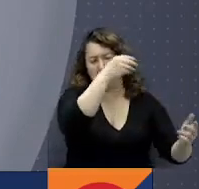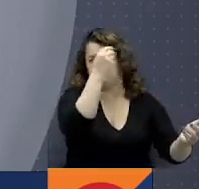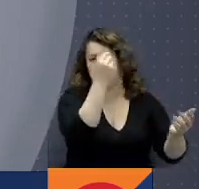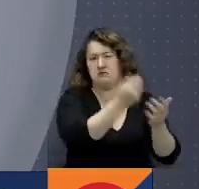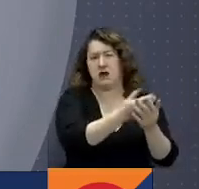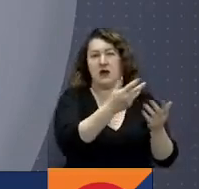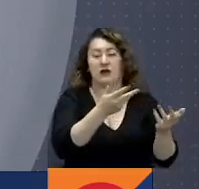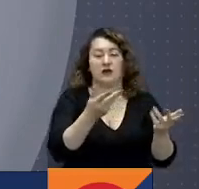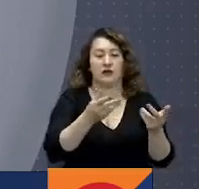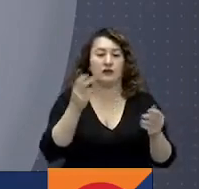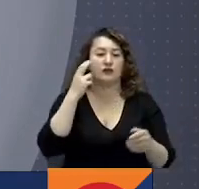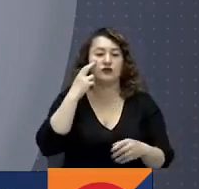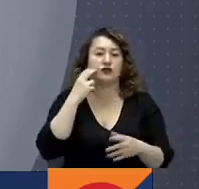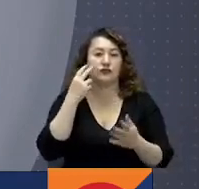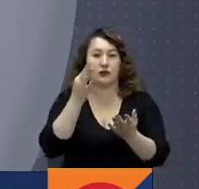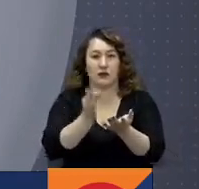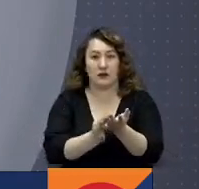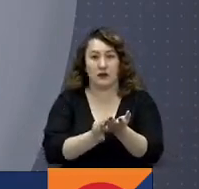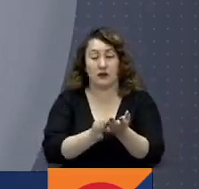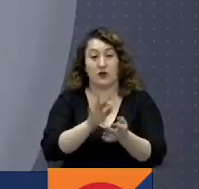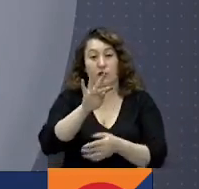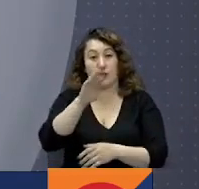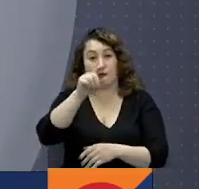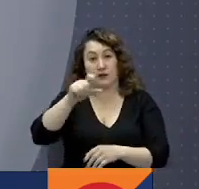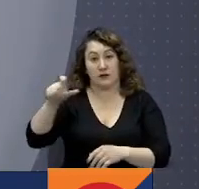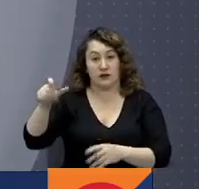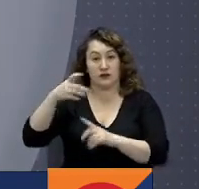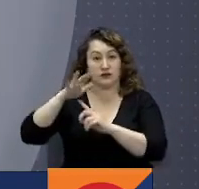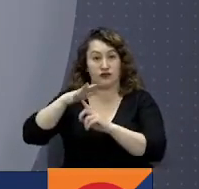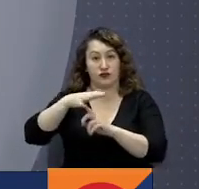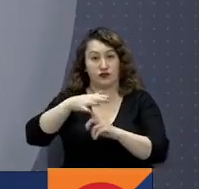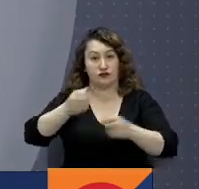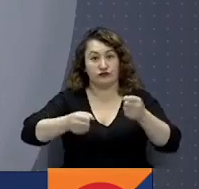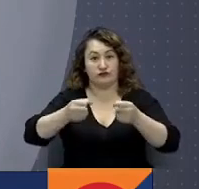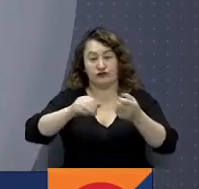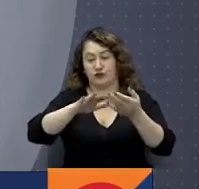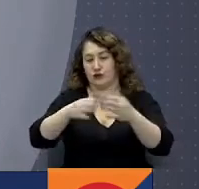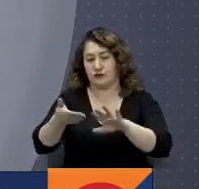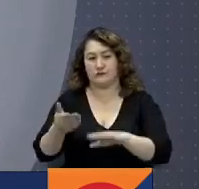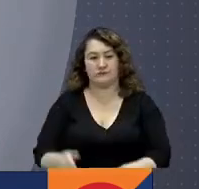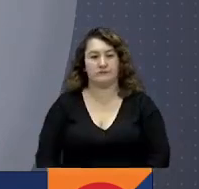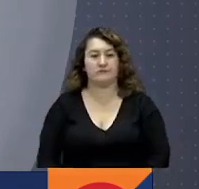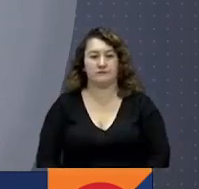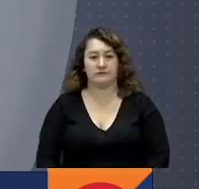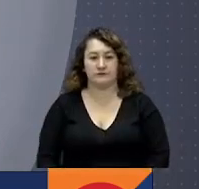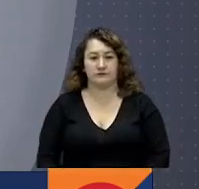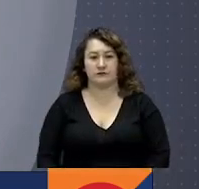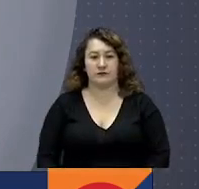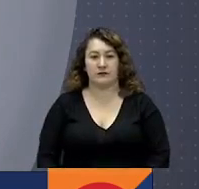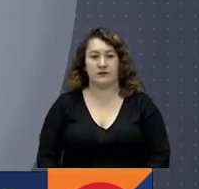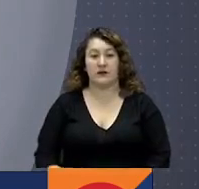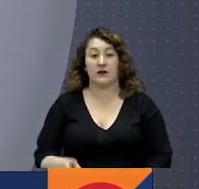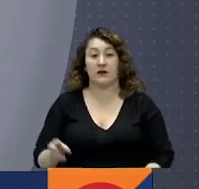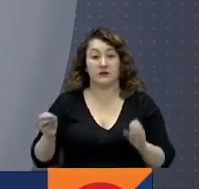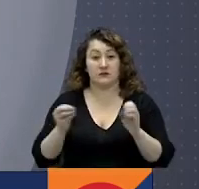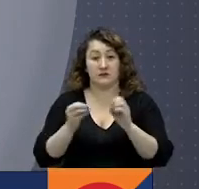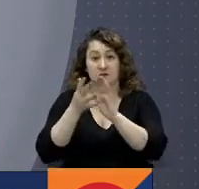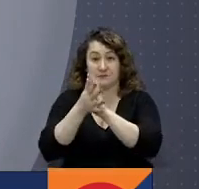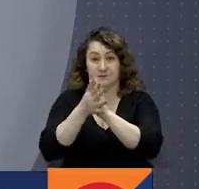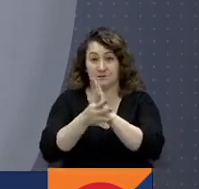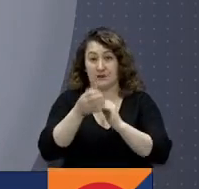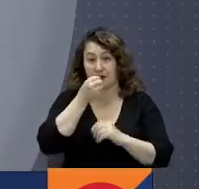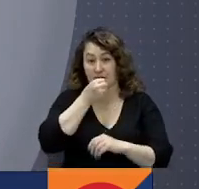del Chocó. Los 4 tripulantes de la aeronave perdieron la vida. Titulares de Más Noticias, RTVC.